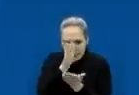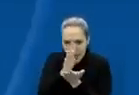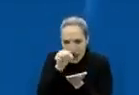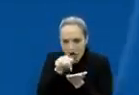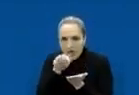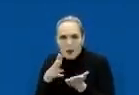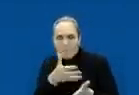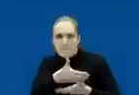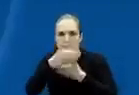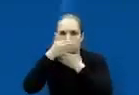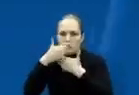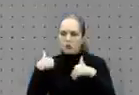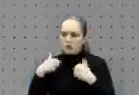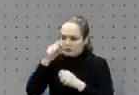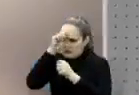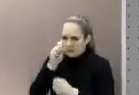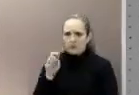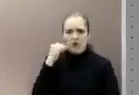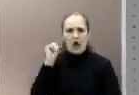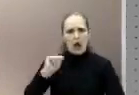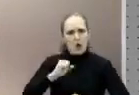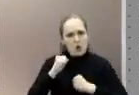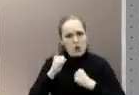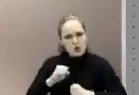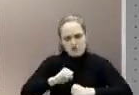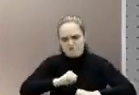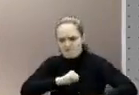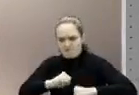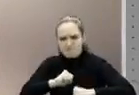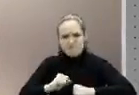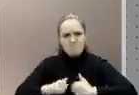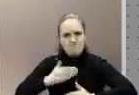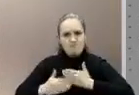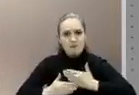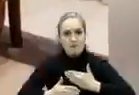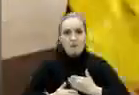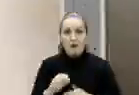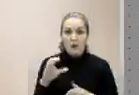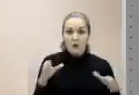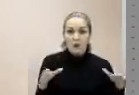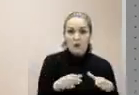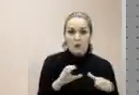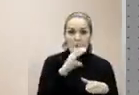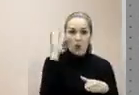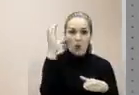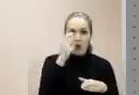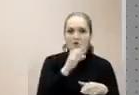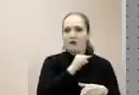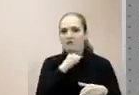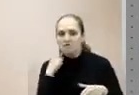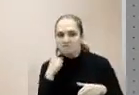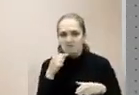la hermana, cierro comillas. El episcopado colombiano celebró la noticia.